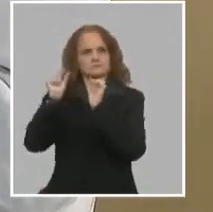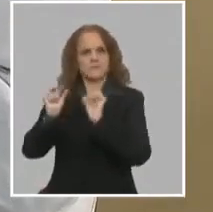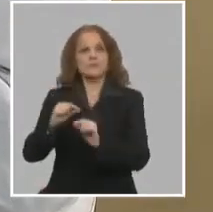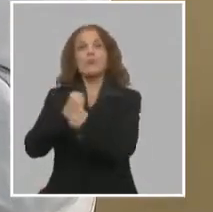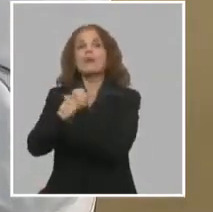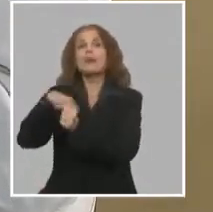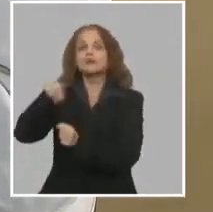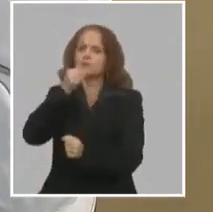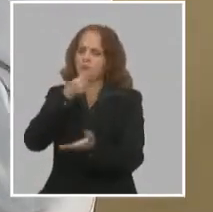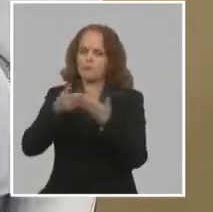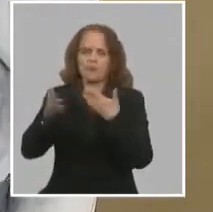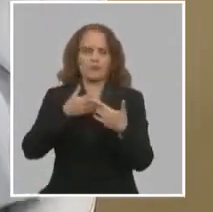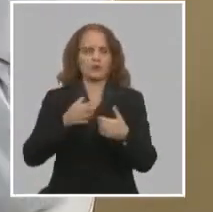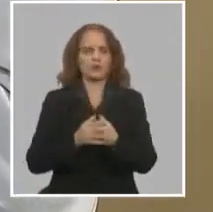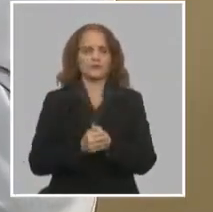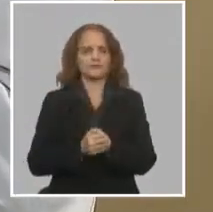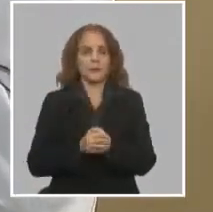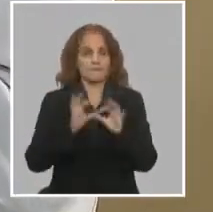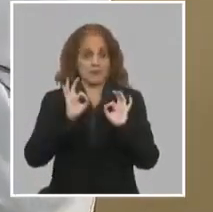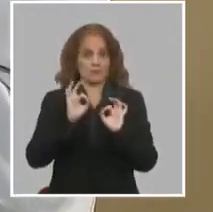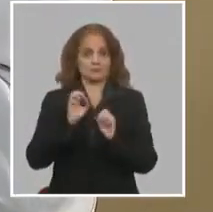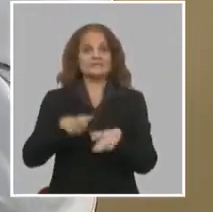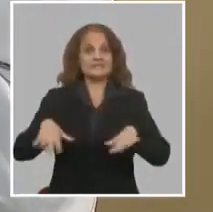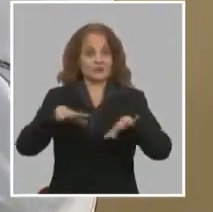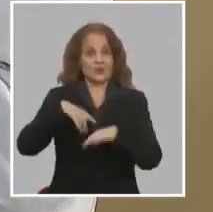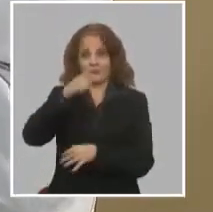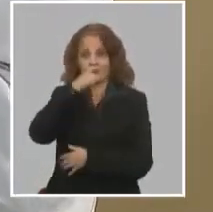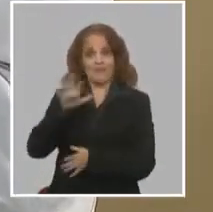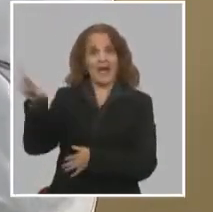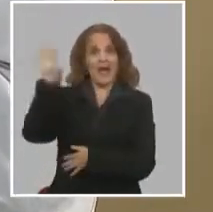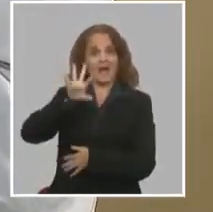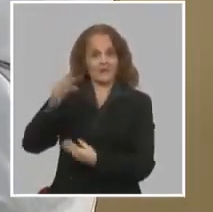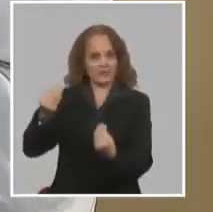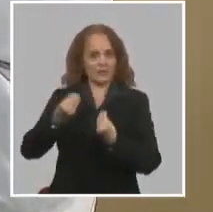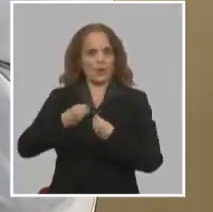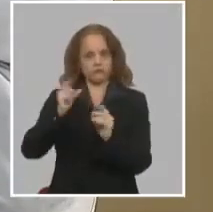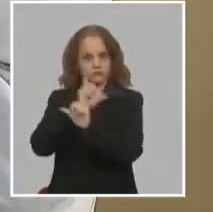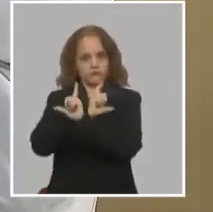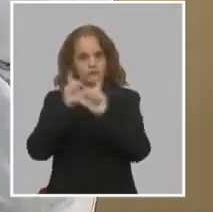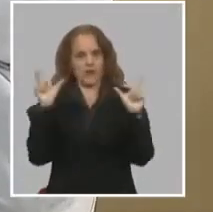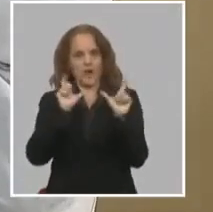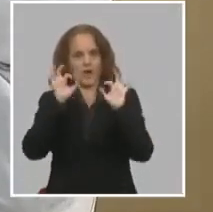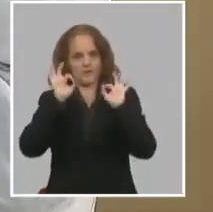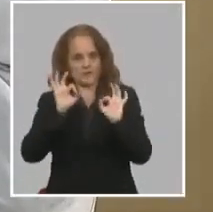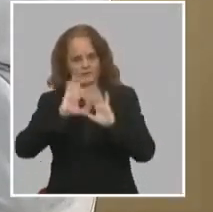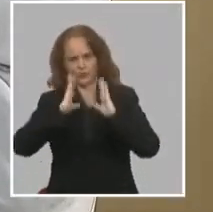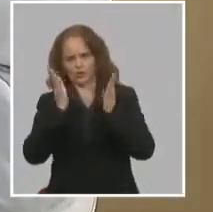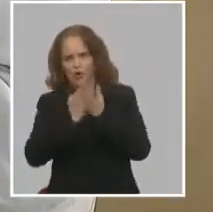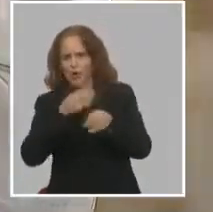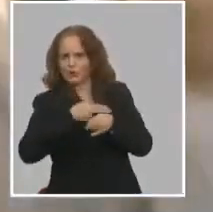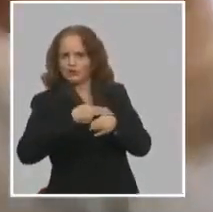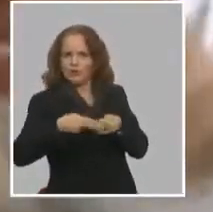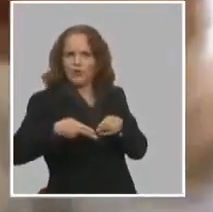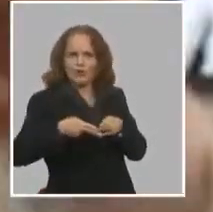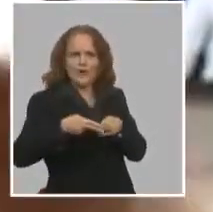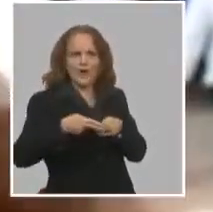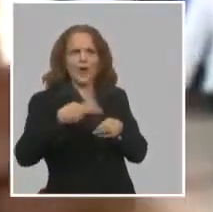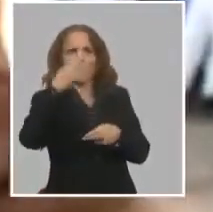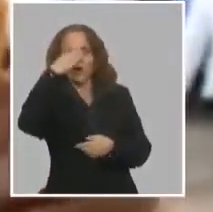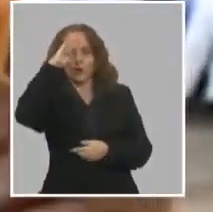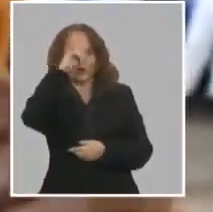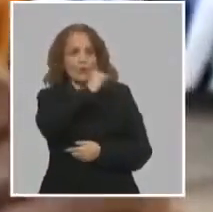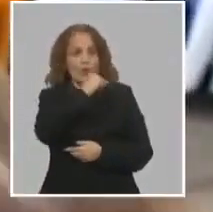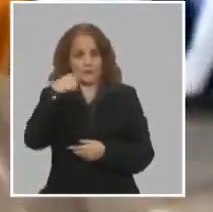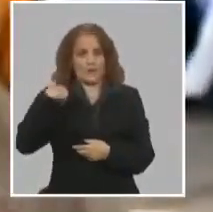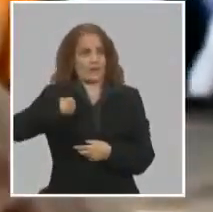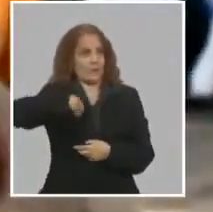contienda del ébola, que pactó un momento muy importante en la historia de la colaboración médica de Cuba en el